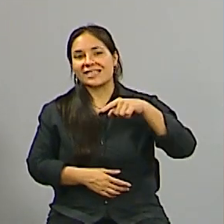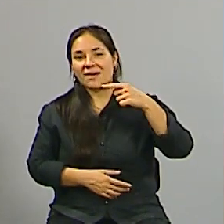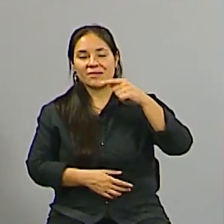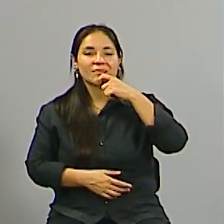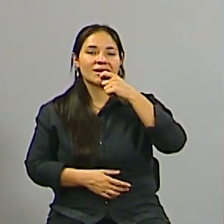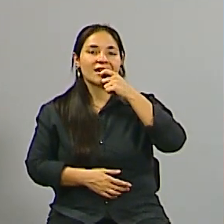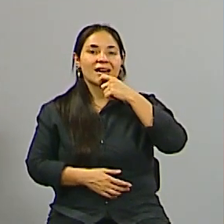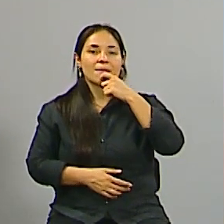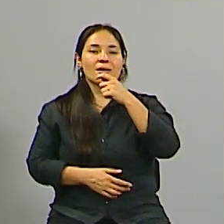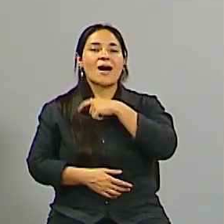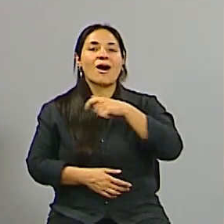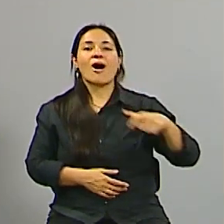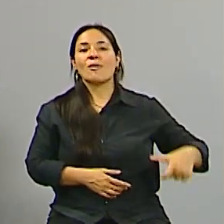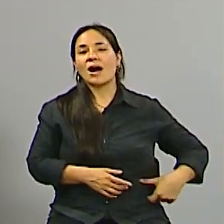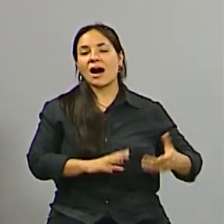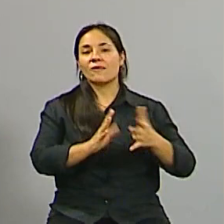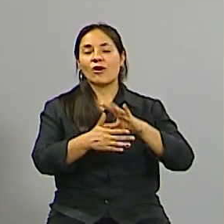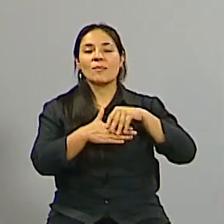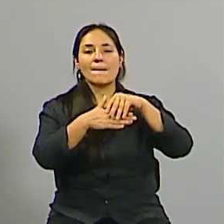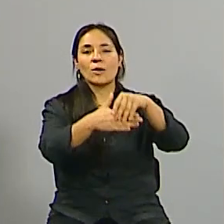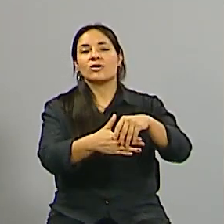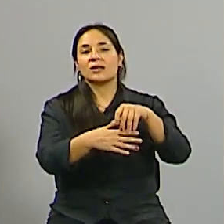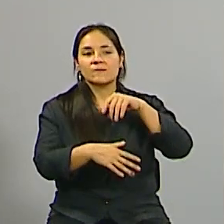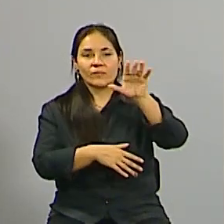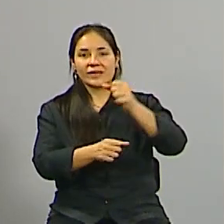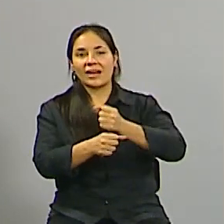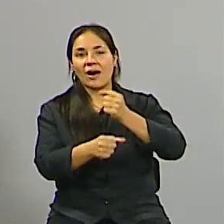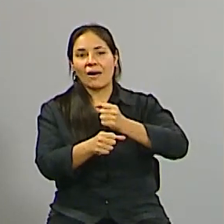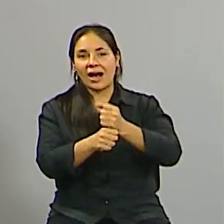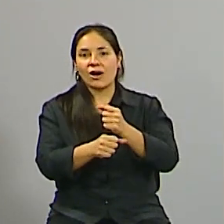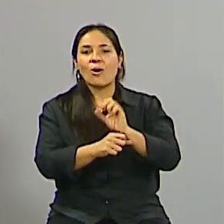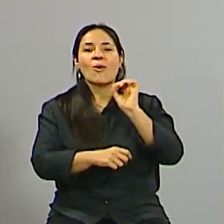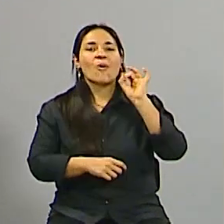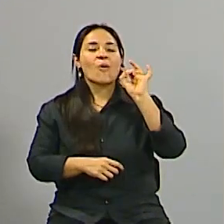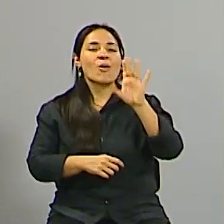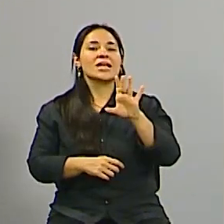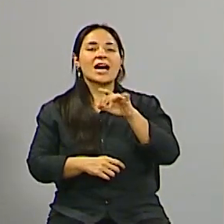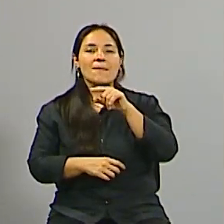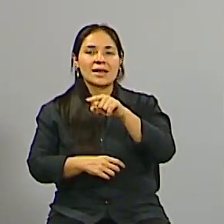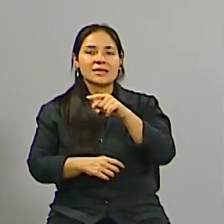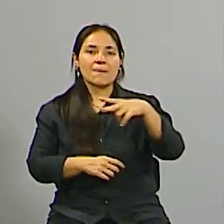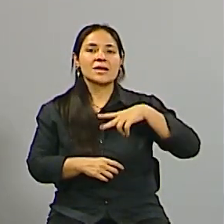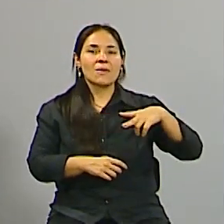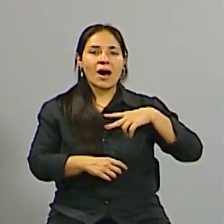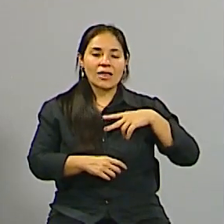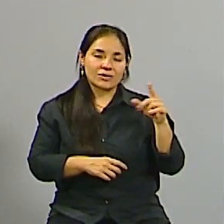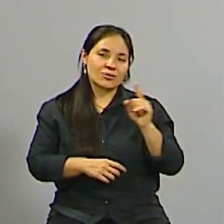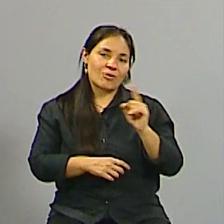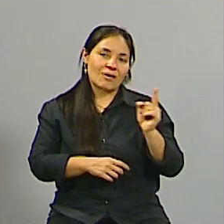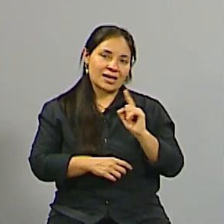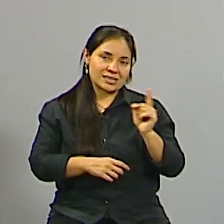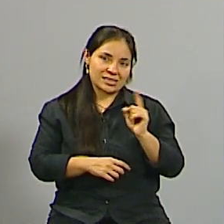el cuentapropismo o estas formas encubiertas de relación salarial solo se dan en el sector privado,